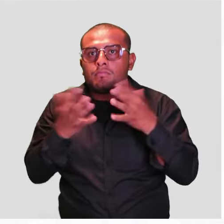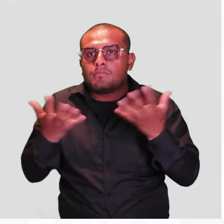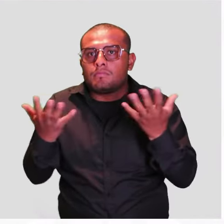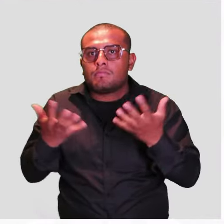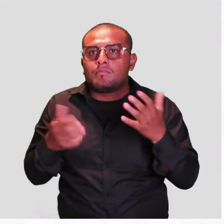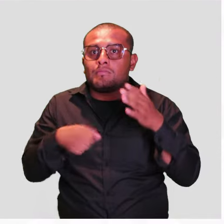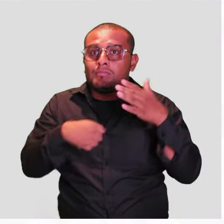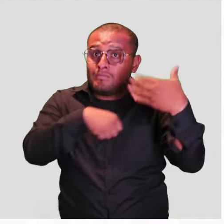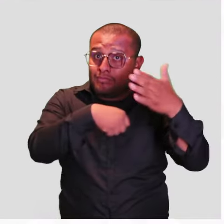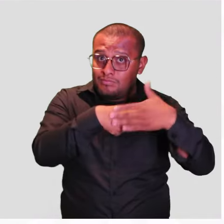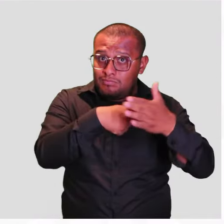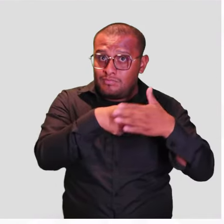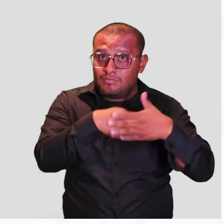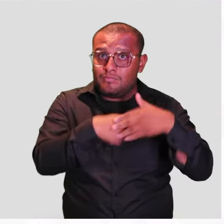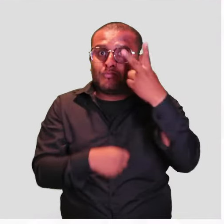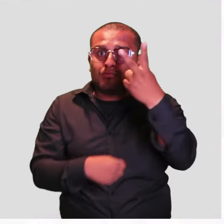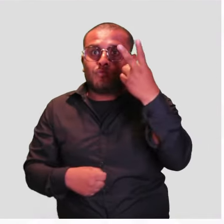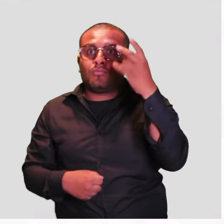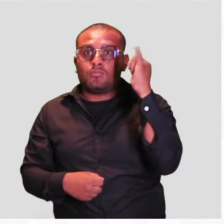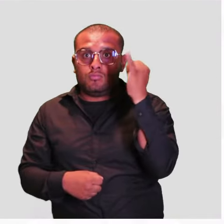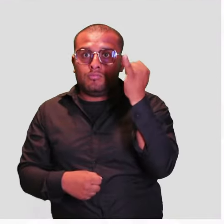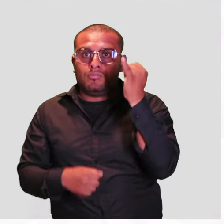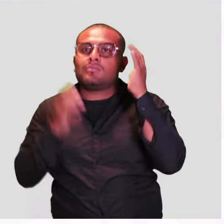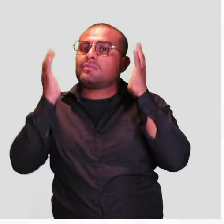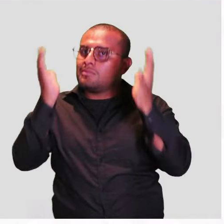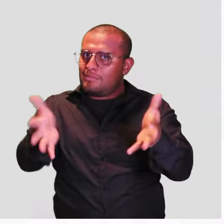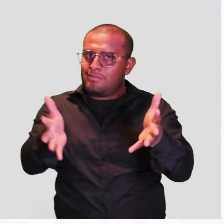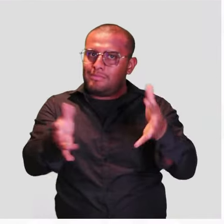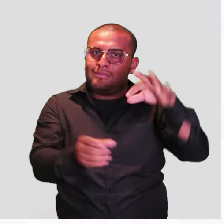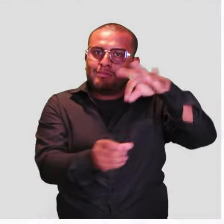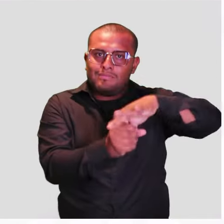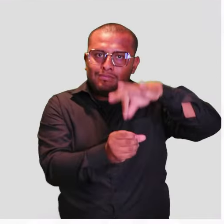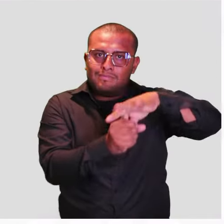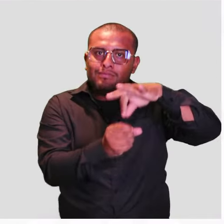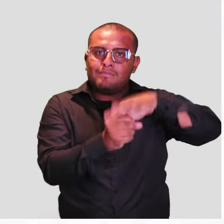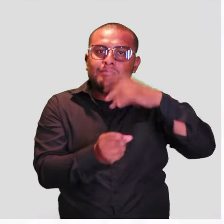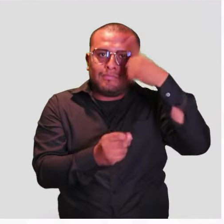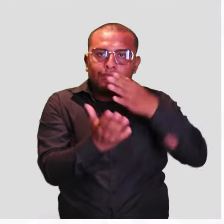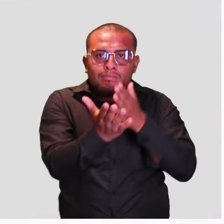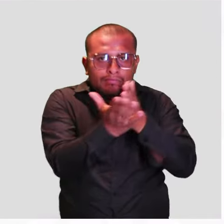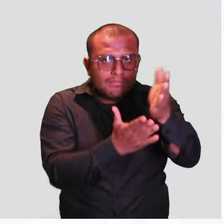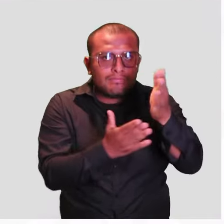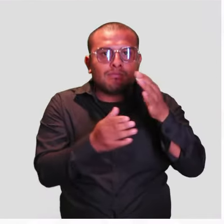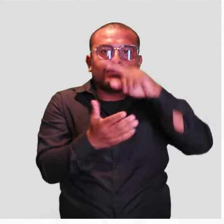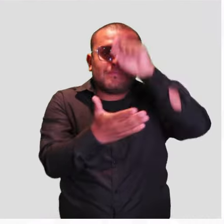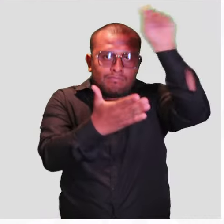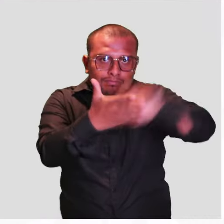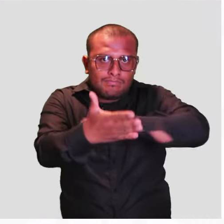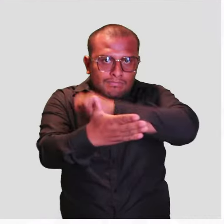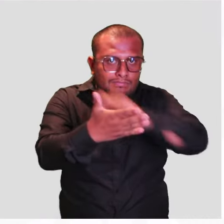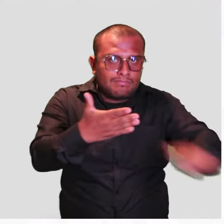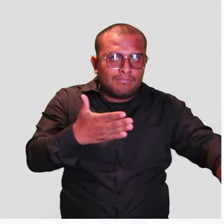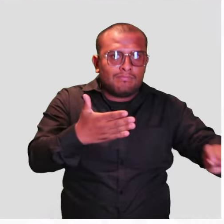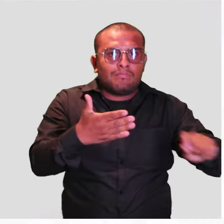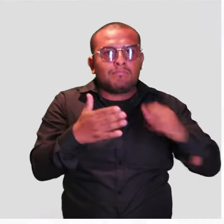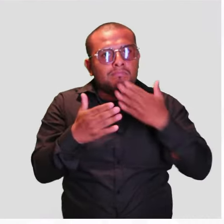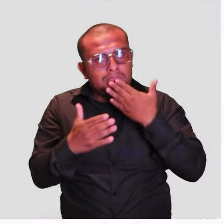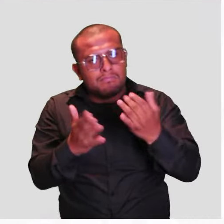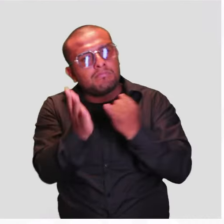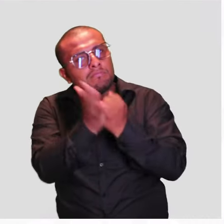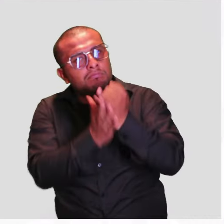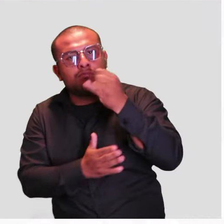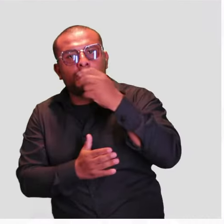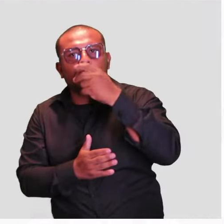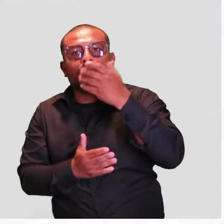junio podamos acudir a realizar pues un voto bien informado, teniendo la certeza de por quién vamos